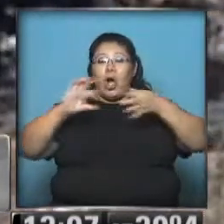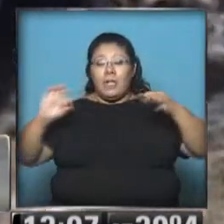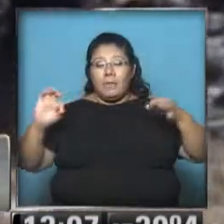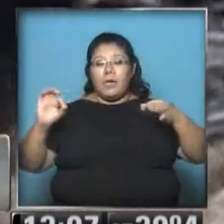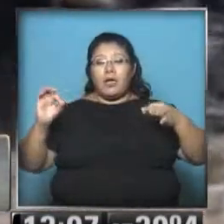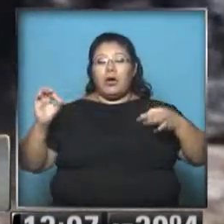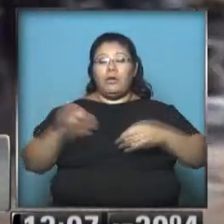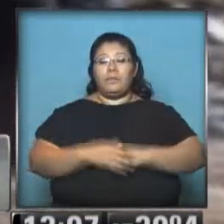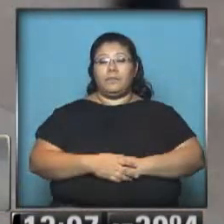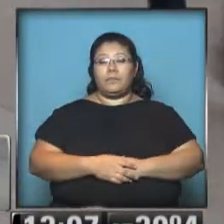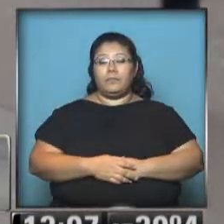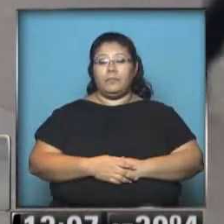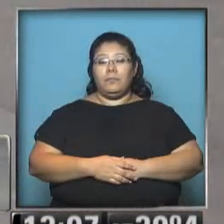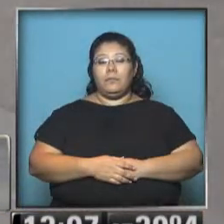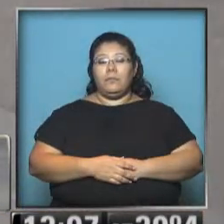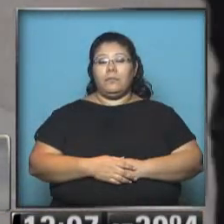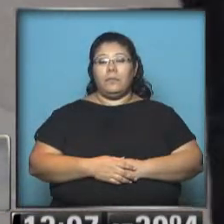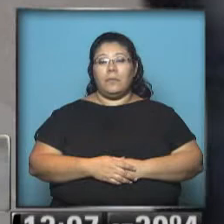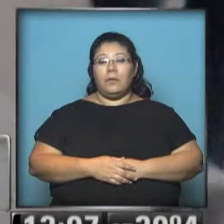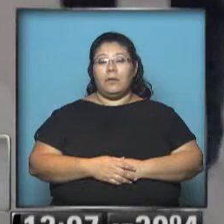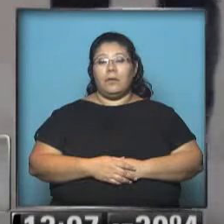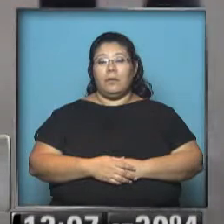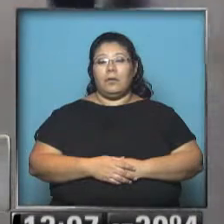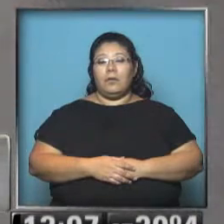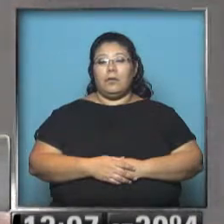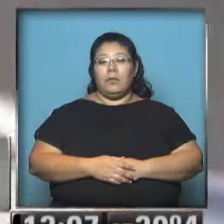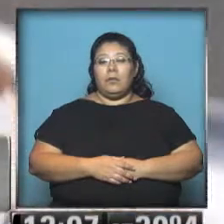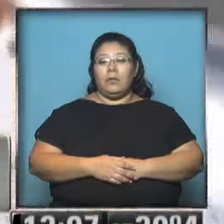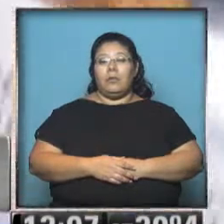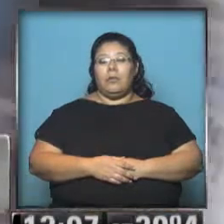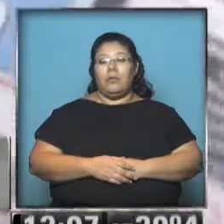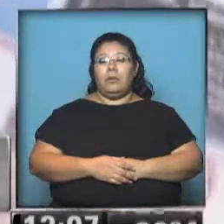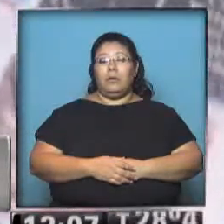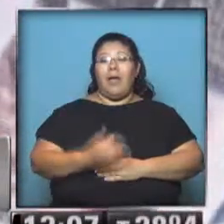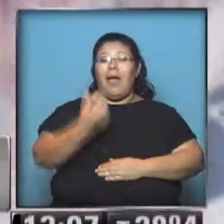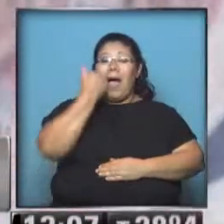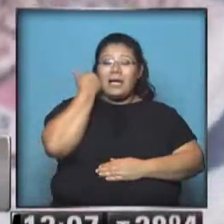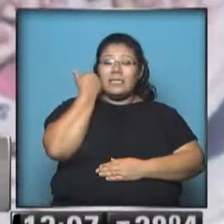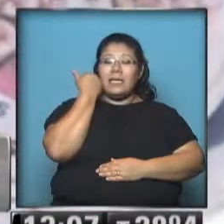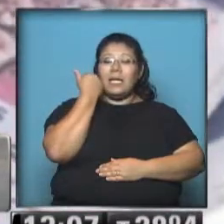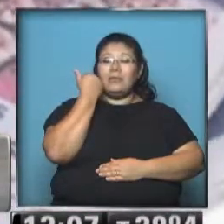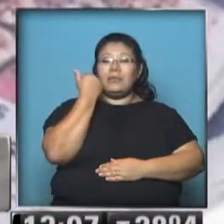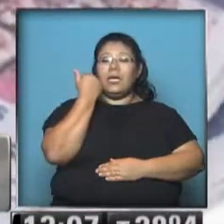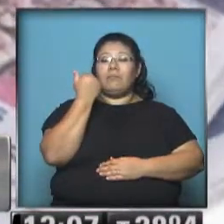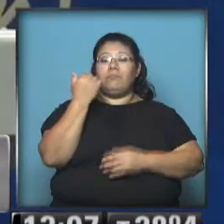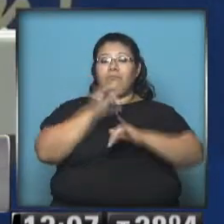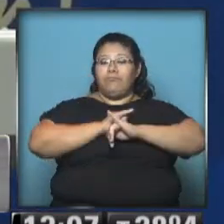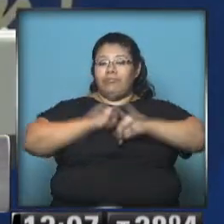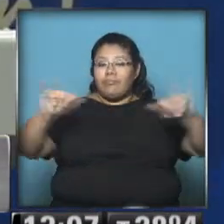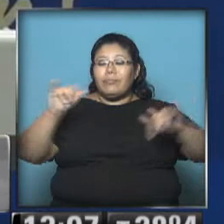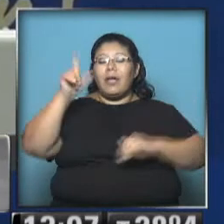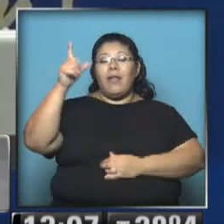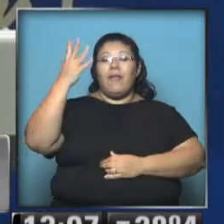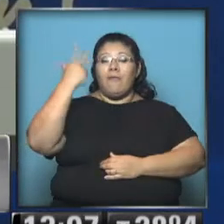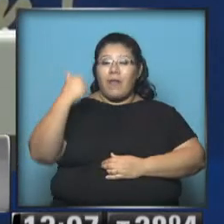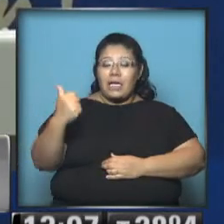Herrera Piedrabuena, dado que involucra a ciudadanos de otros países. Accidente con una fuerte repercusión en Francia, donde